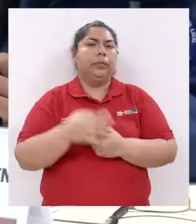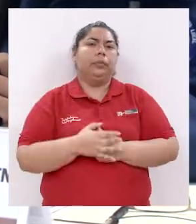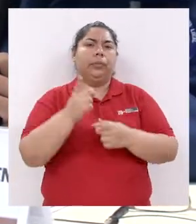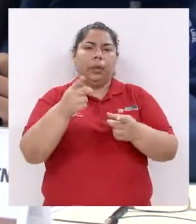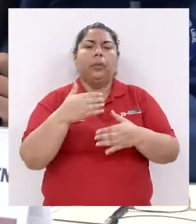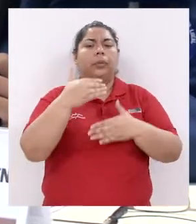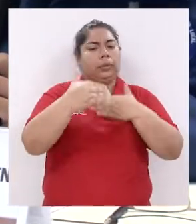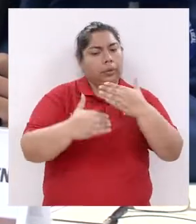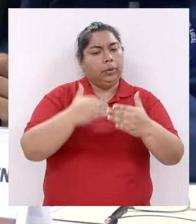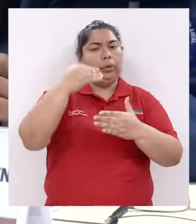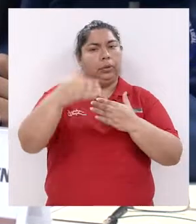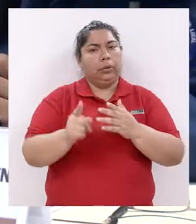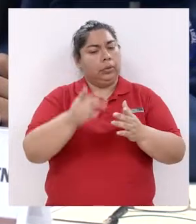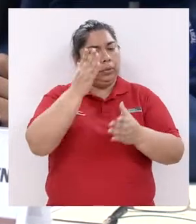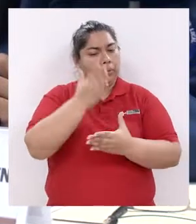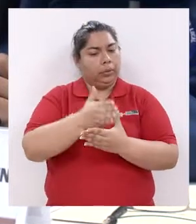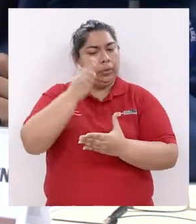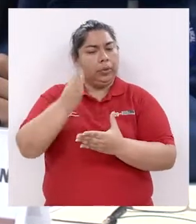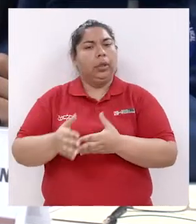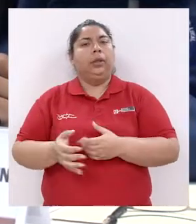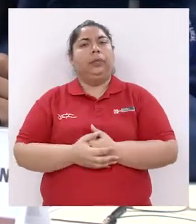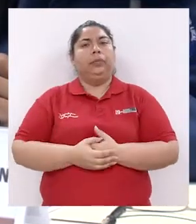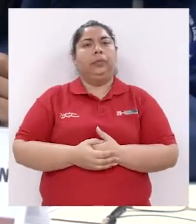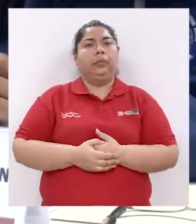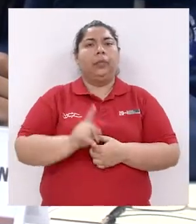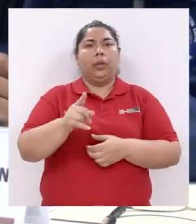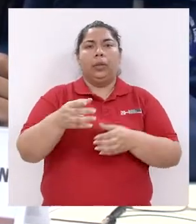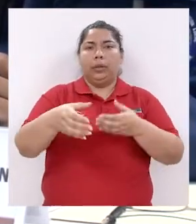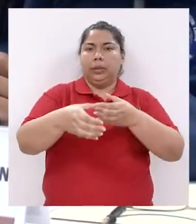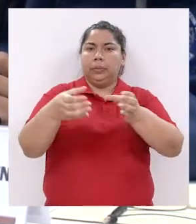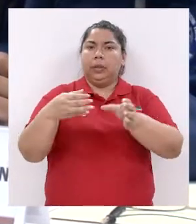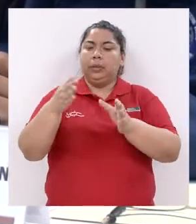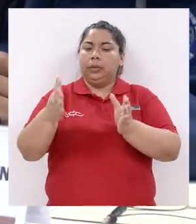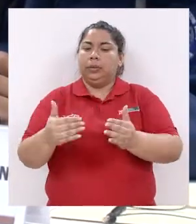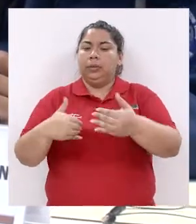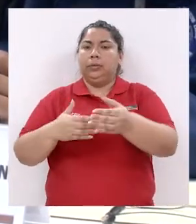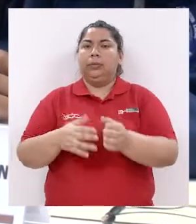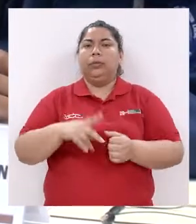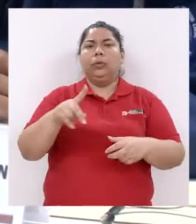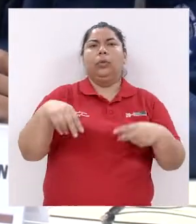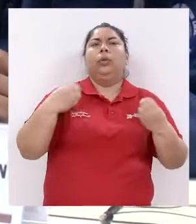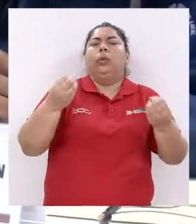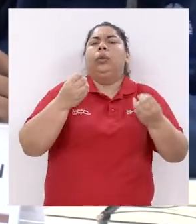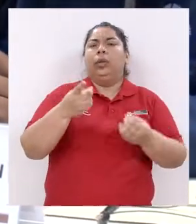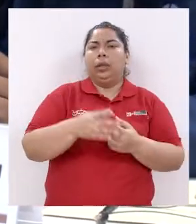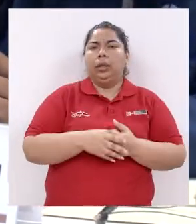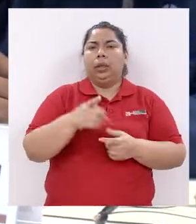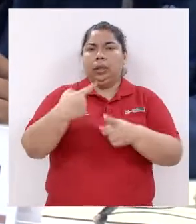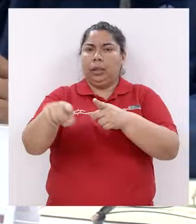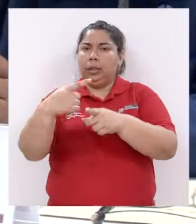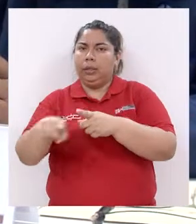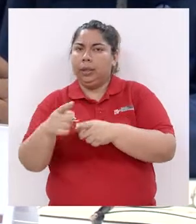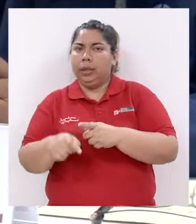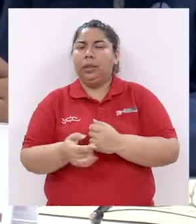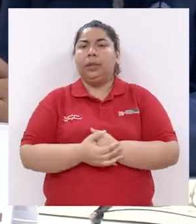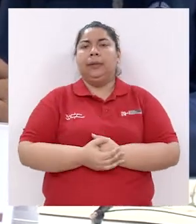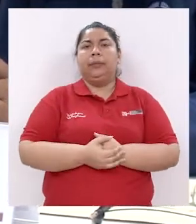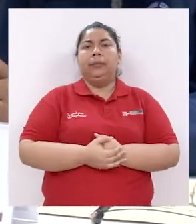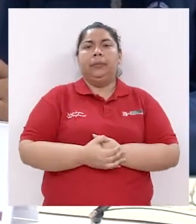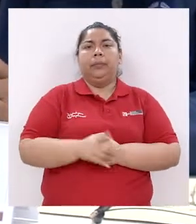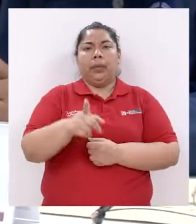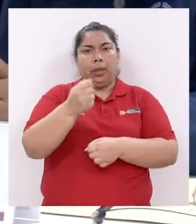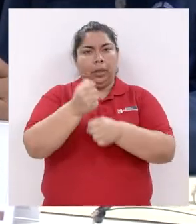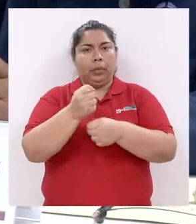de seguir consolidando, señora ministra, los espacios territoriales donde hayan las diversas instancias,